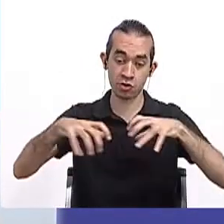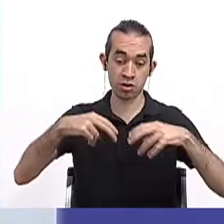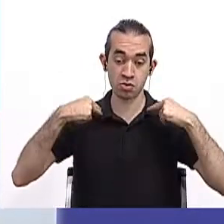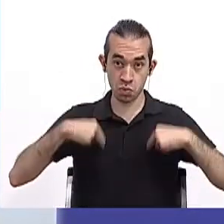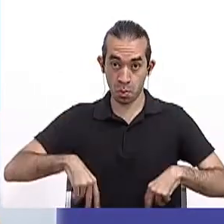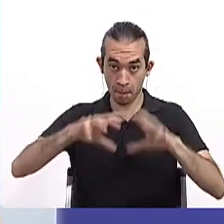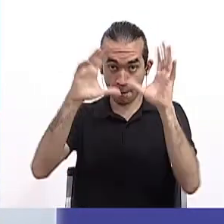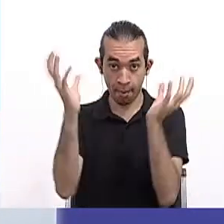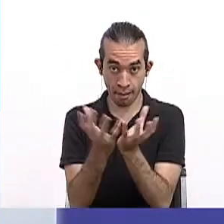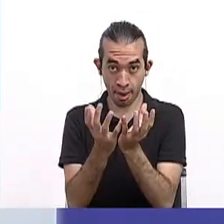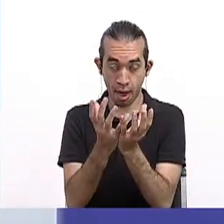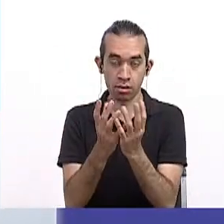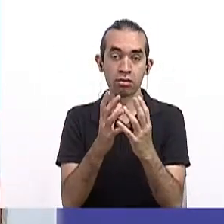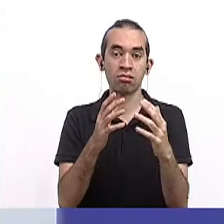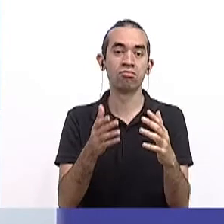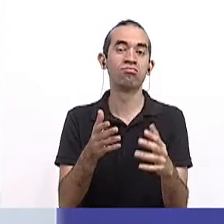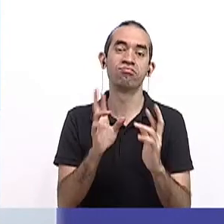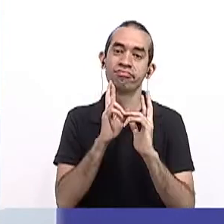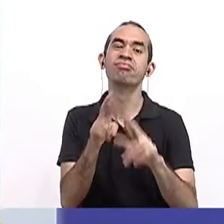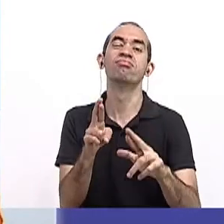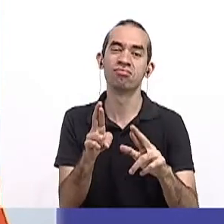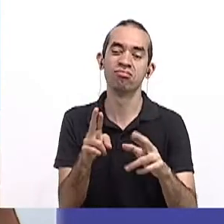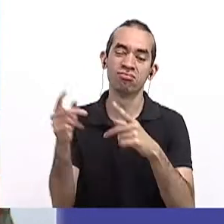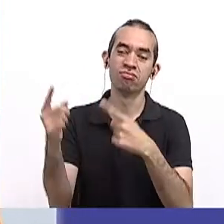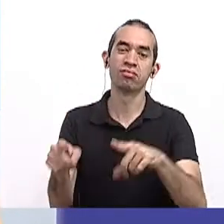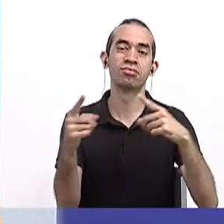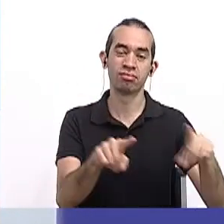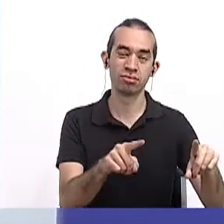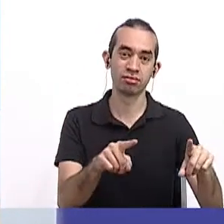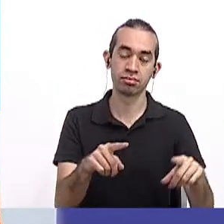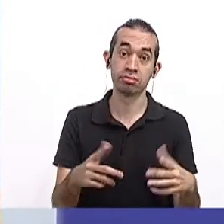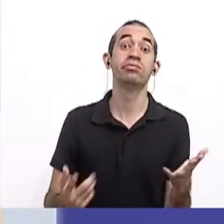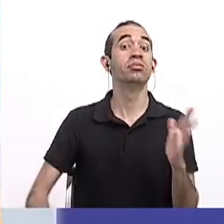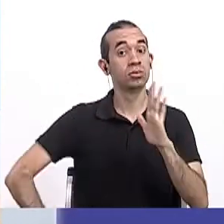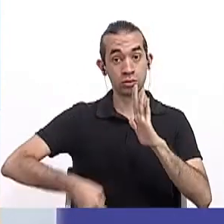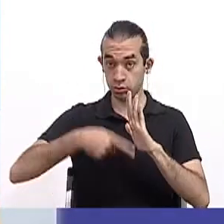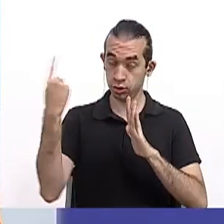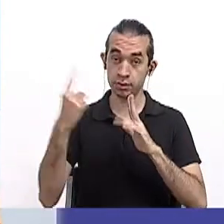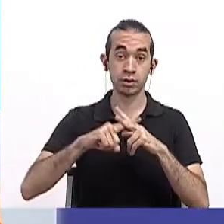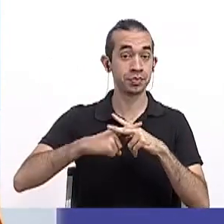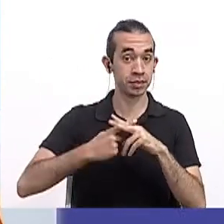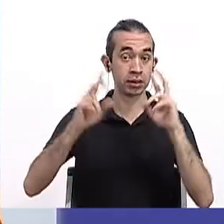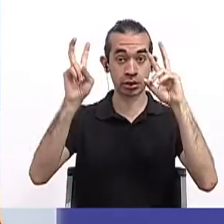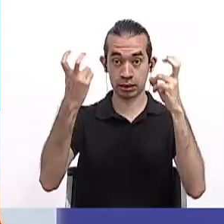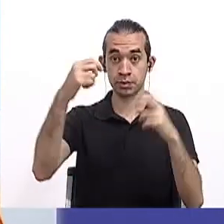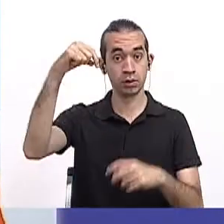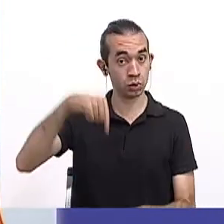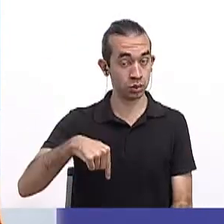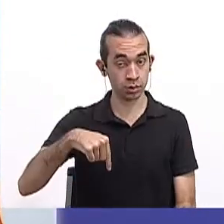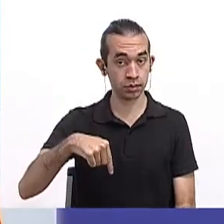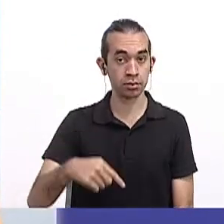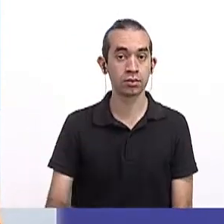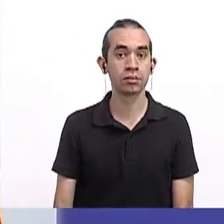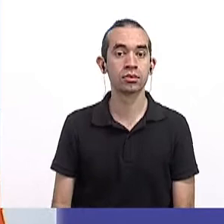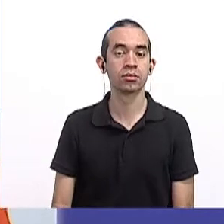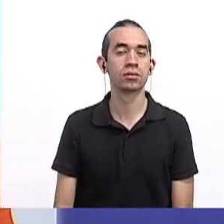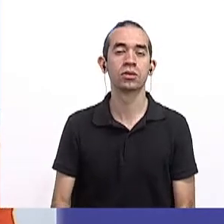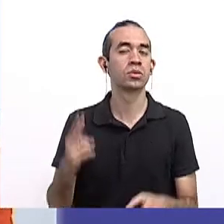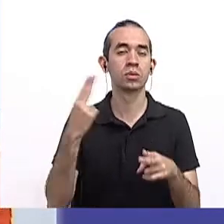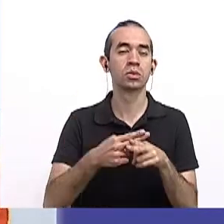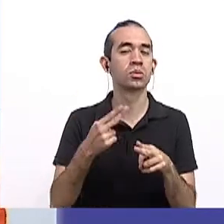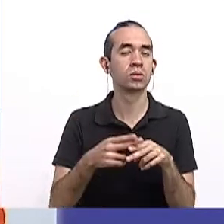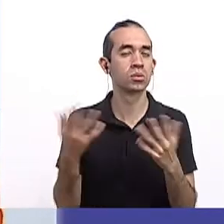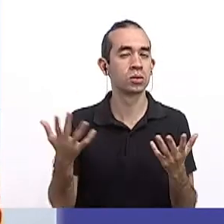humanidad. Así que de una sola vez vamos a iniciar con el tema del día de hoy, que lleva por